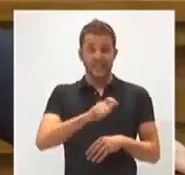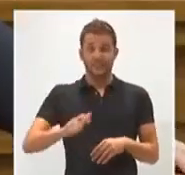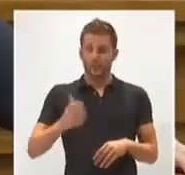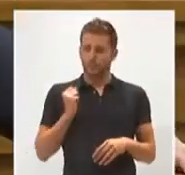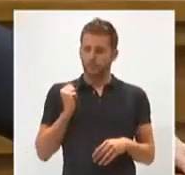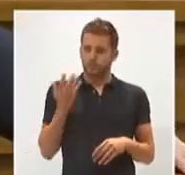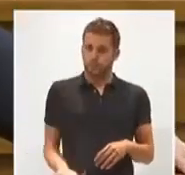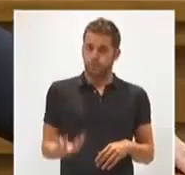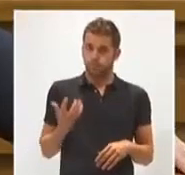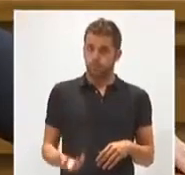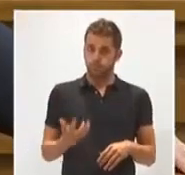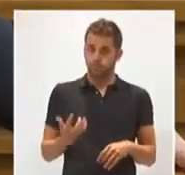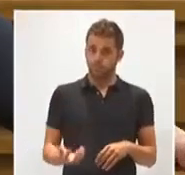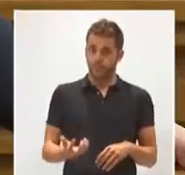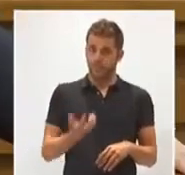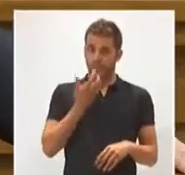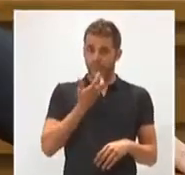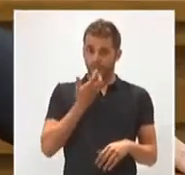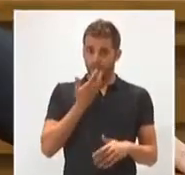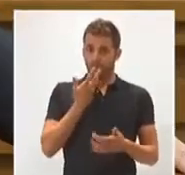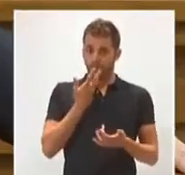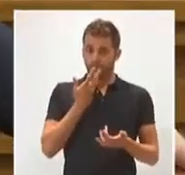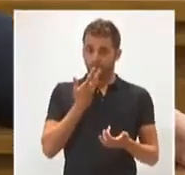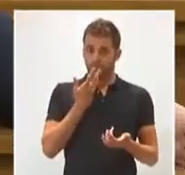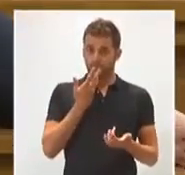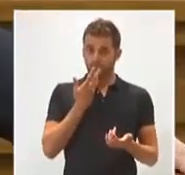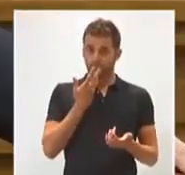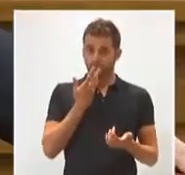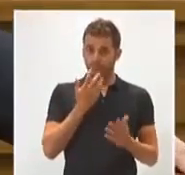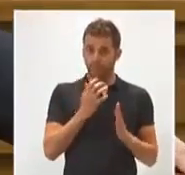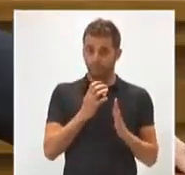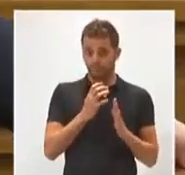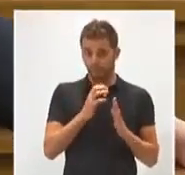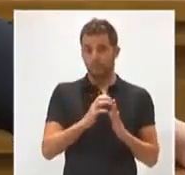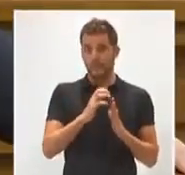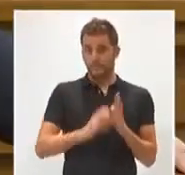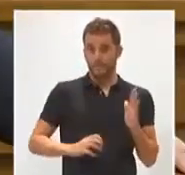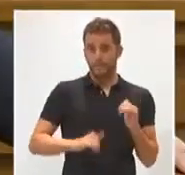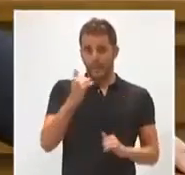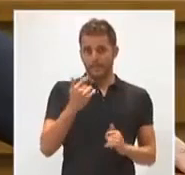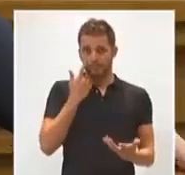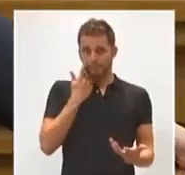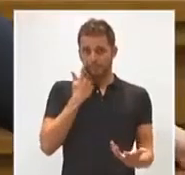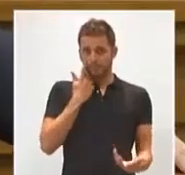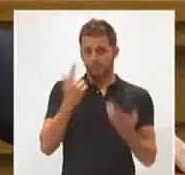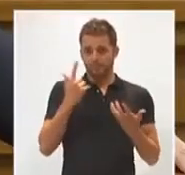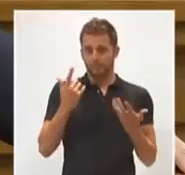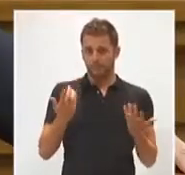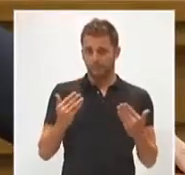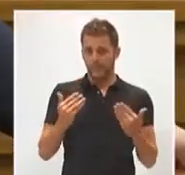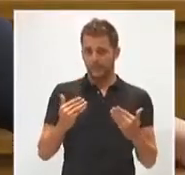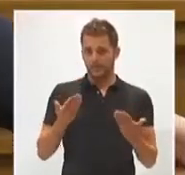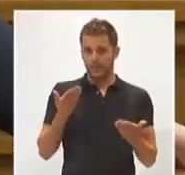el extremo contrario muchísimo dinero muchísimo más desproporcional desproporcionadísima